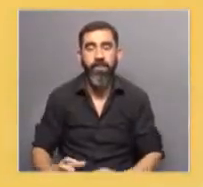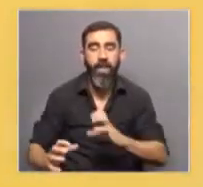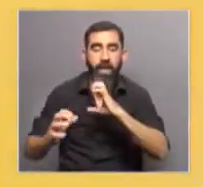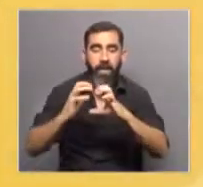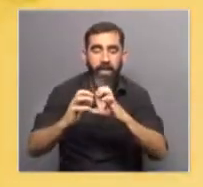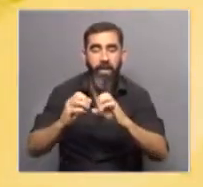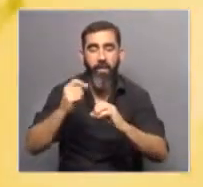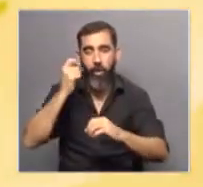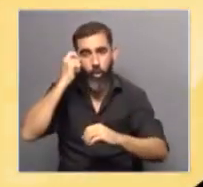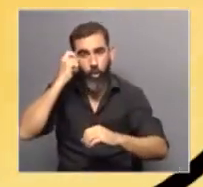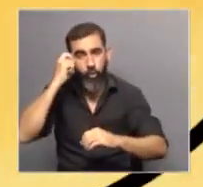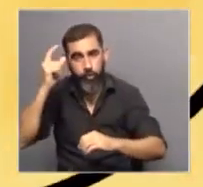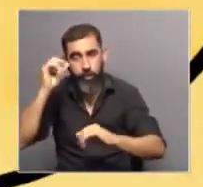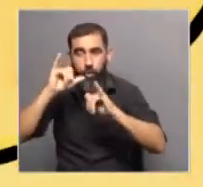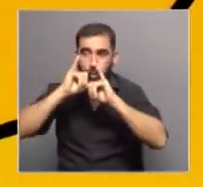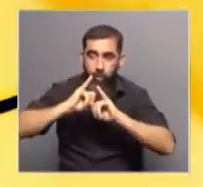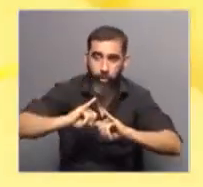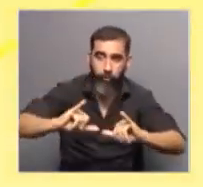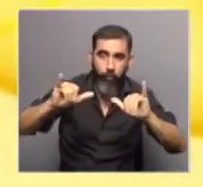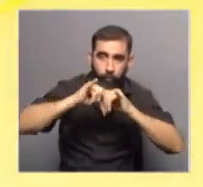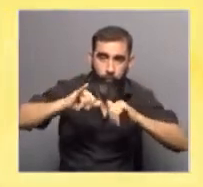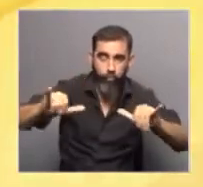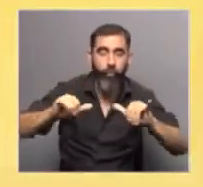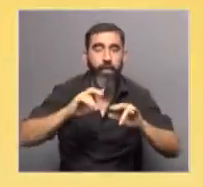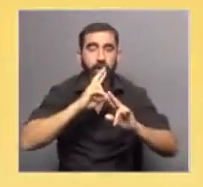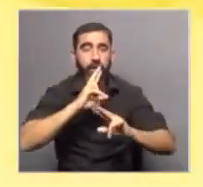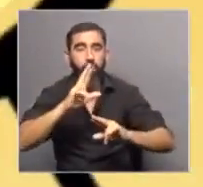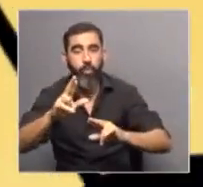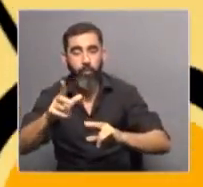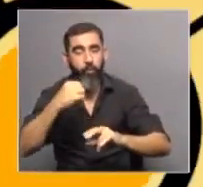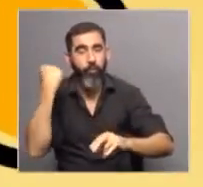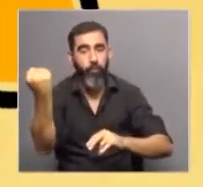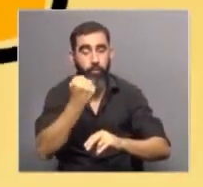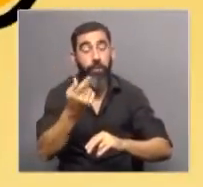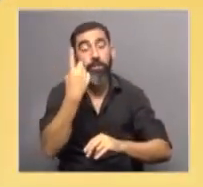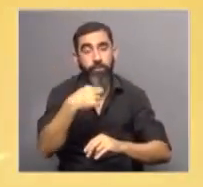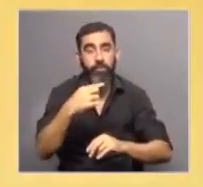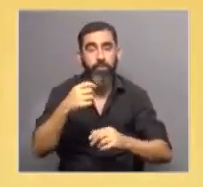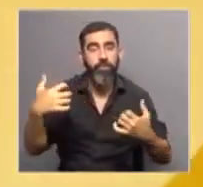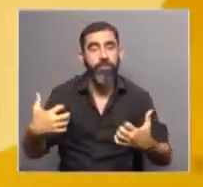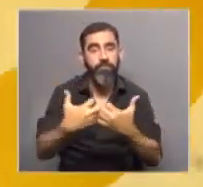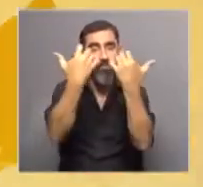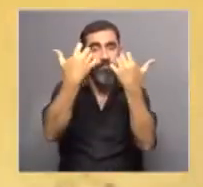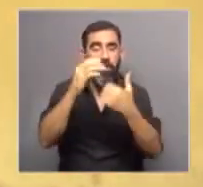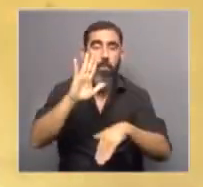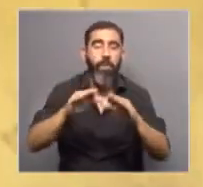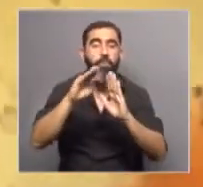generación de conocimiento, la divulgación y la difusión de los resultados es clave, así que bueno, brindo por eso y por más programas de Sobre Ciencia.